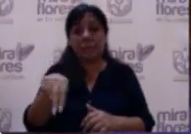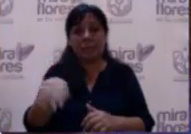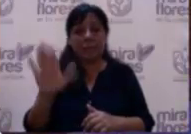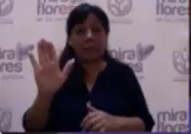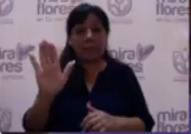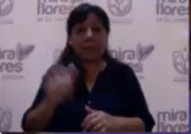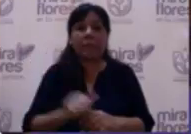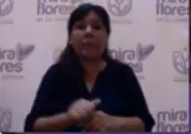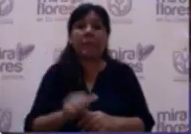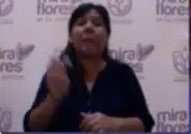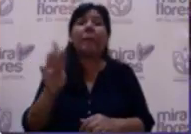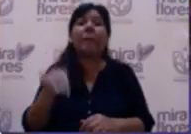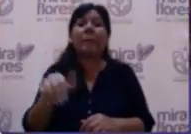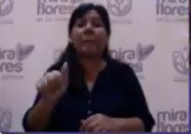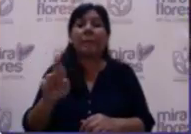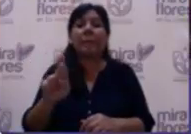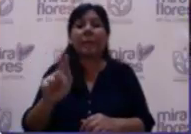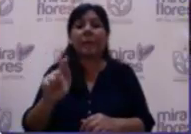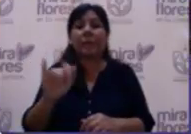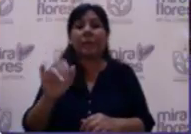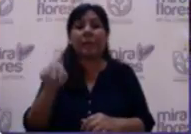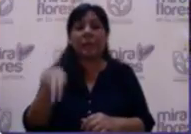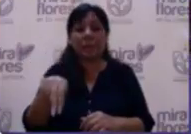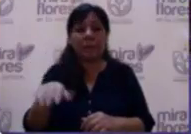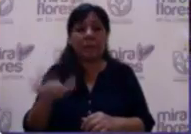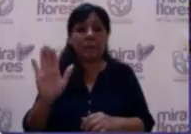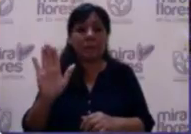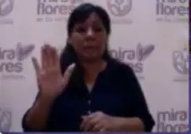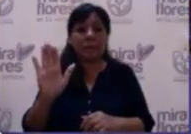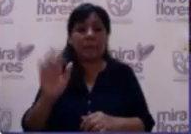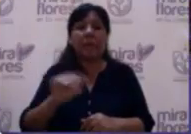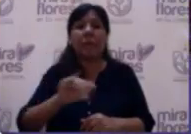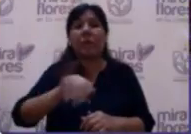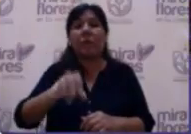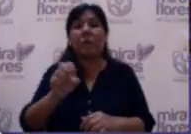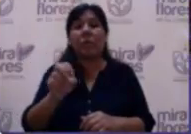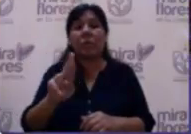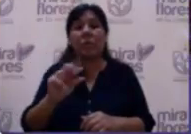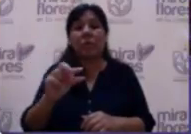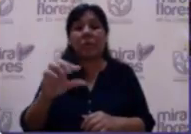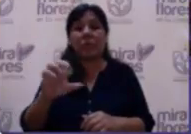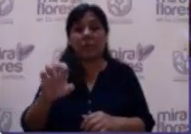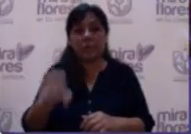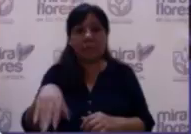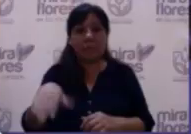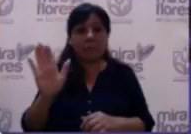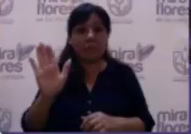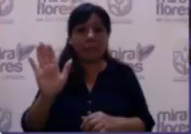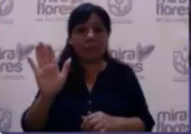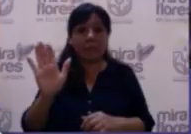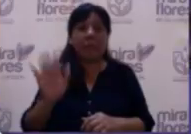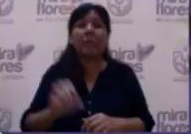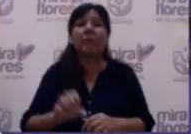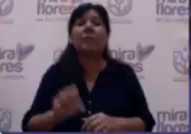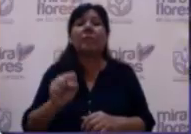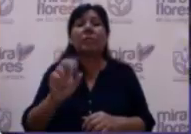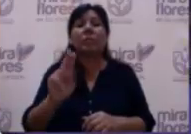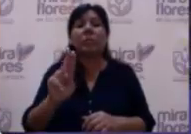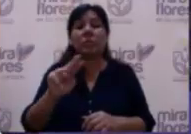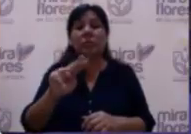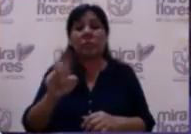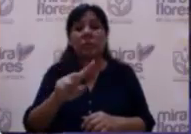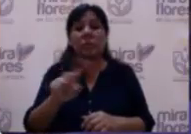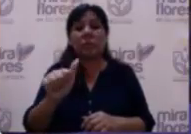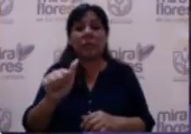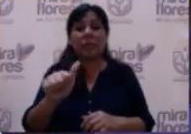Bustamante Castro. Señor Jorge de Albertis González del Riego. Señor Alfredo Sousa Locio.